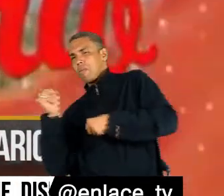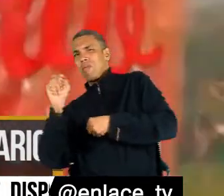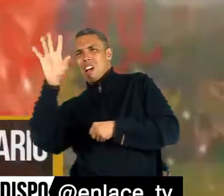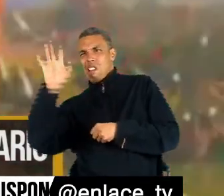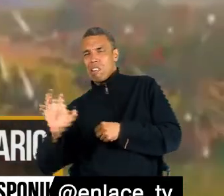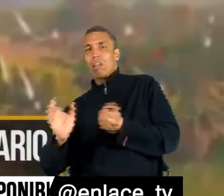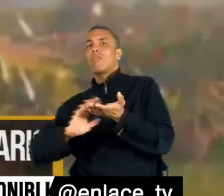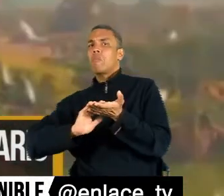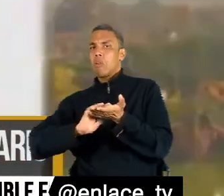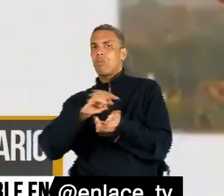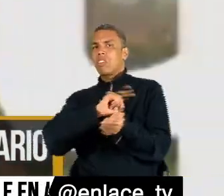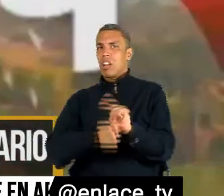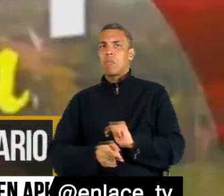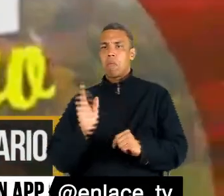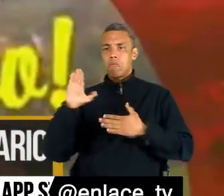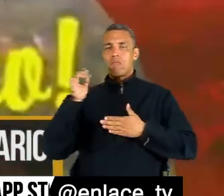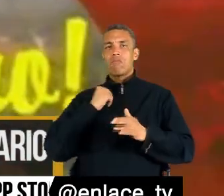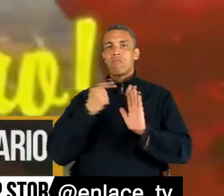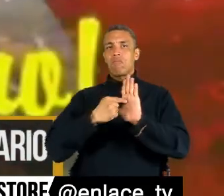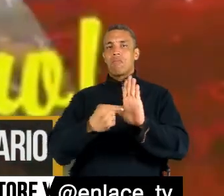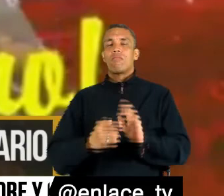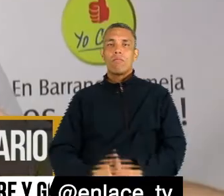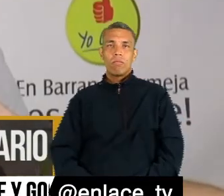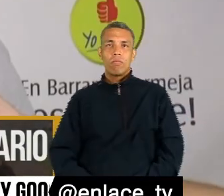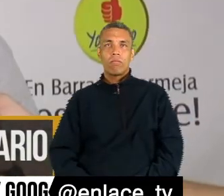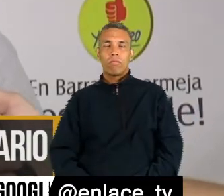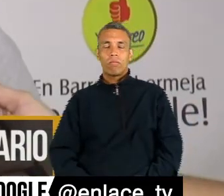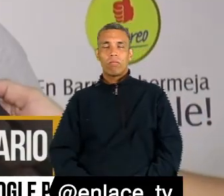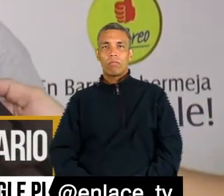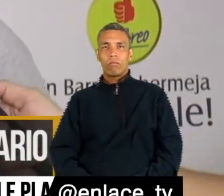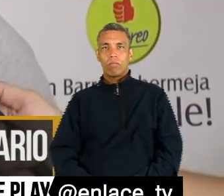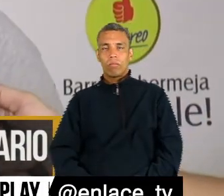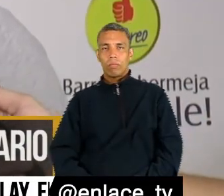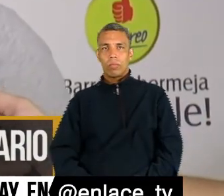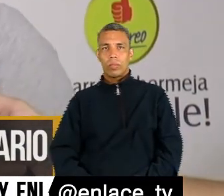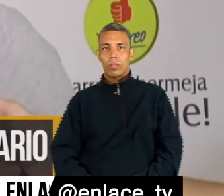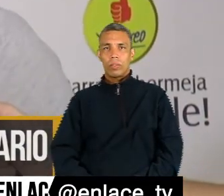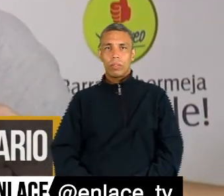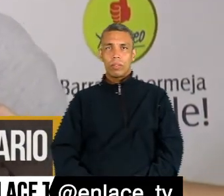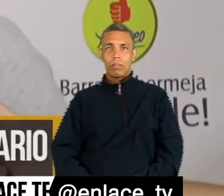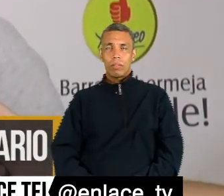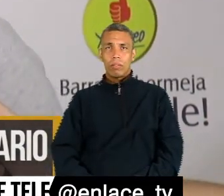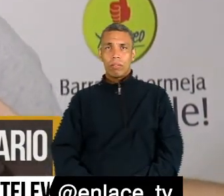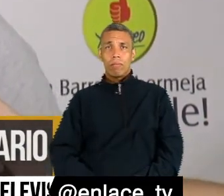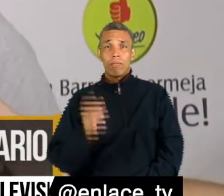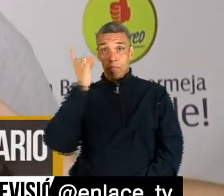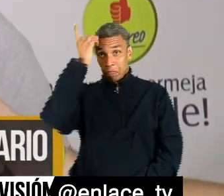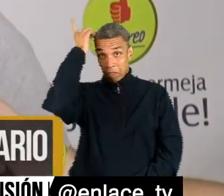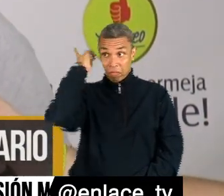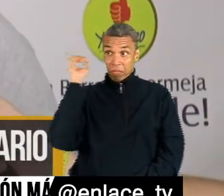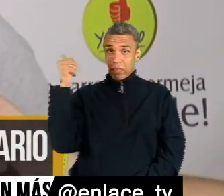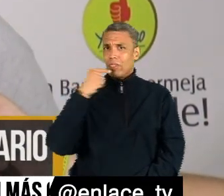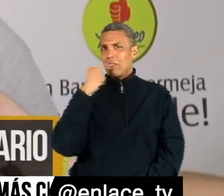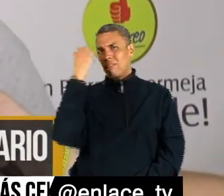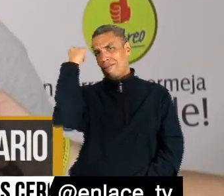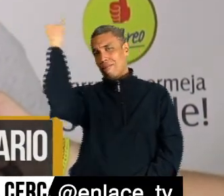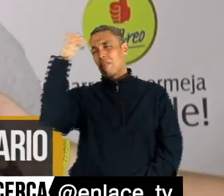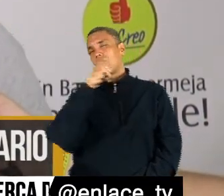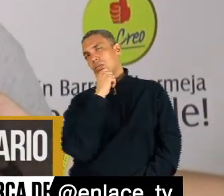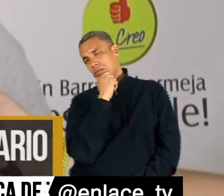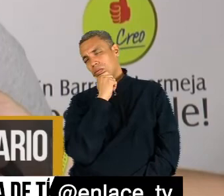por la administración municipal: yo creo en lo nuestro. Que maneja nuestro alcalde, que tenemos que creer en lo nuestro. Nosotros en